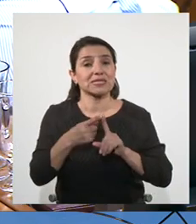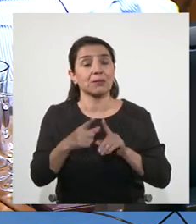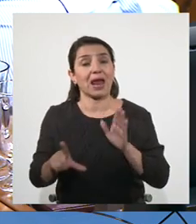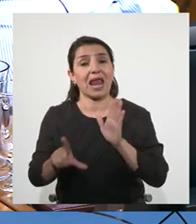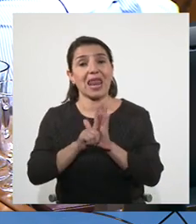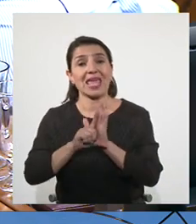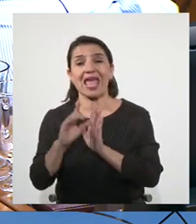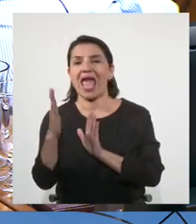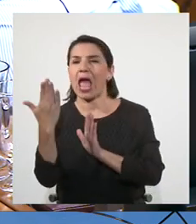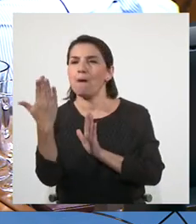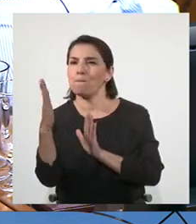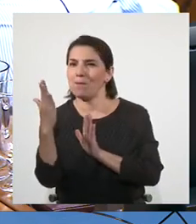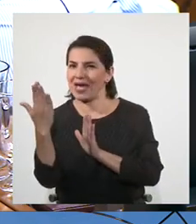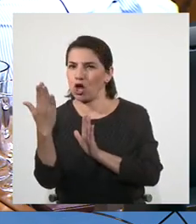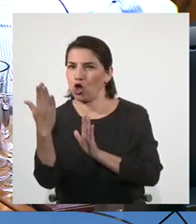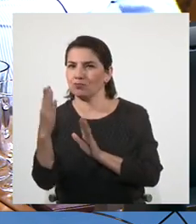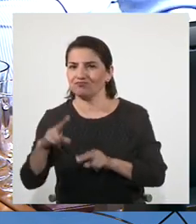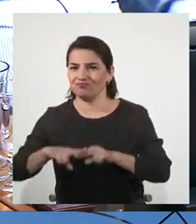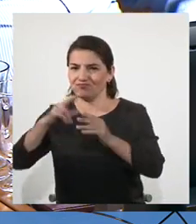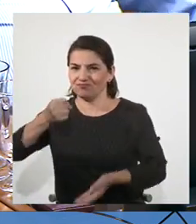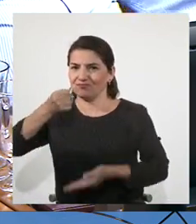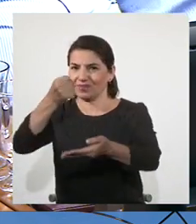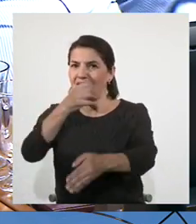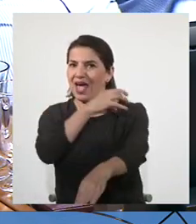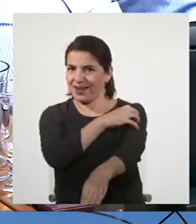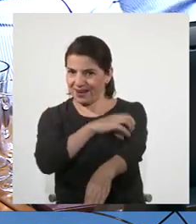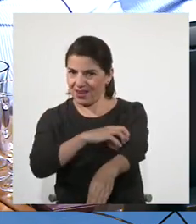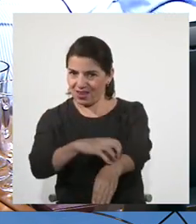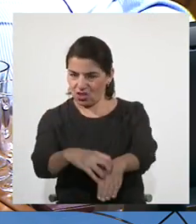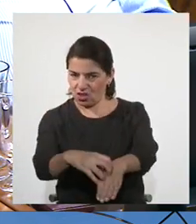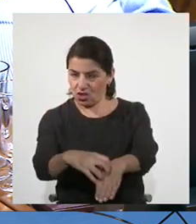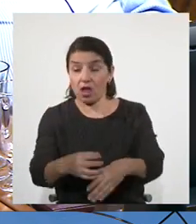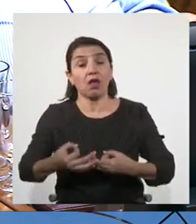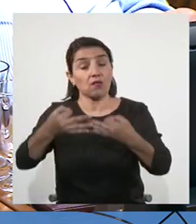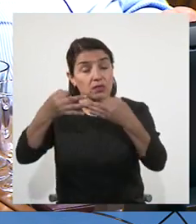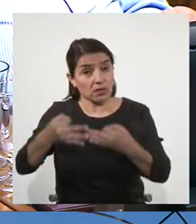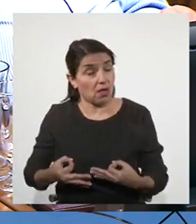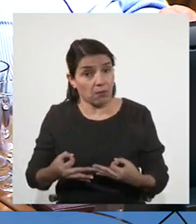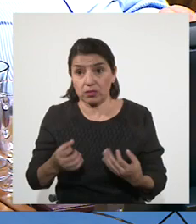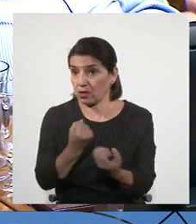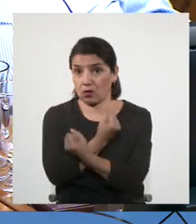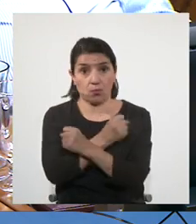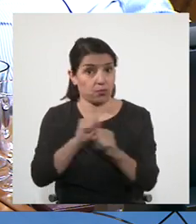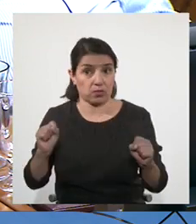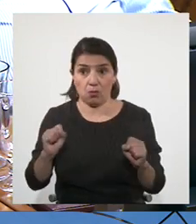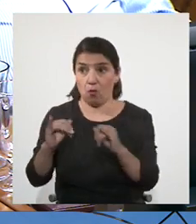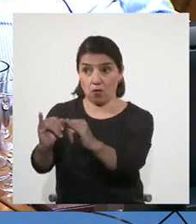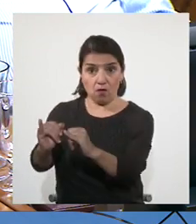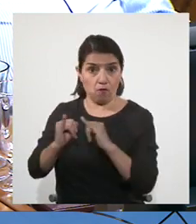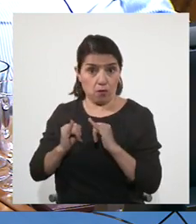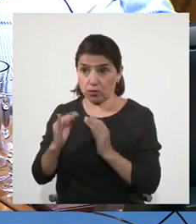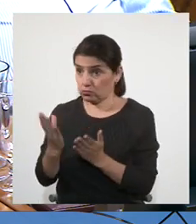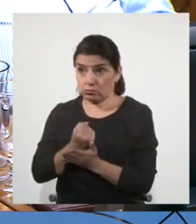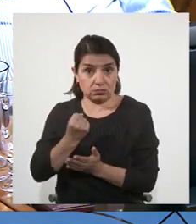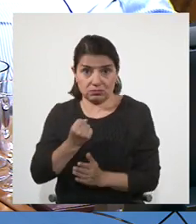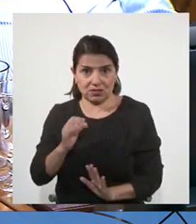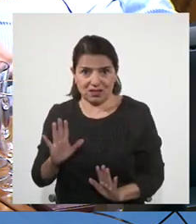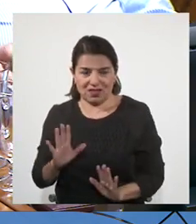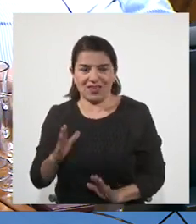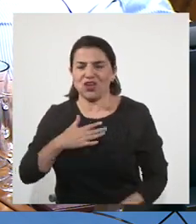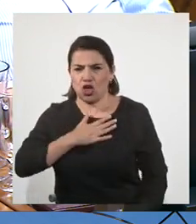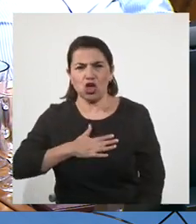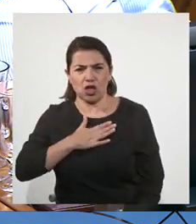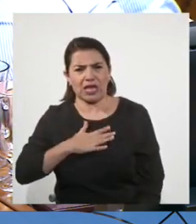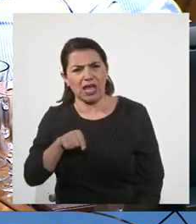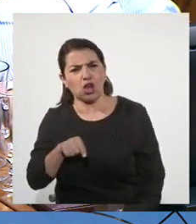espejo para las regiones. Y efectivamente ha sido casi imposible obtener información. Yo quiero hacer el punto, presidenta. Mientras